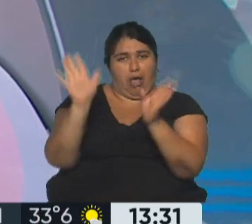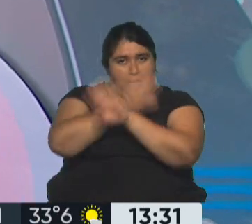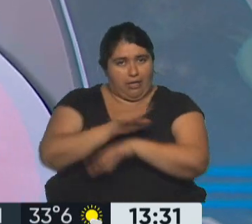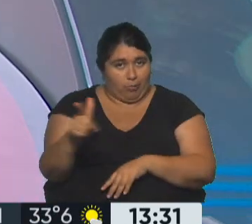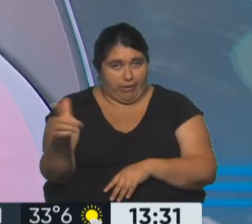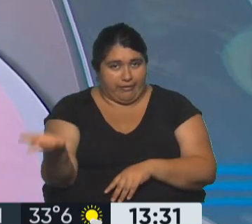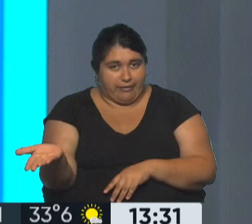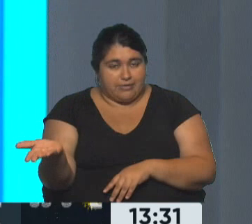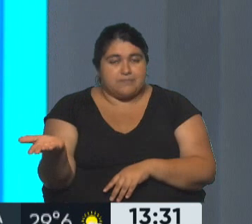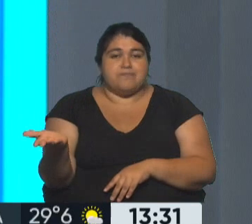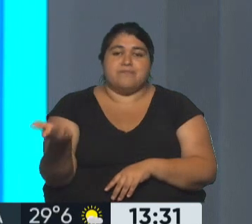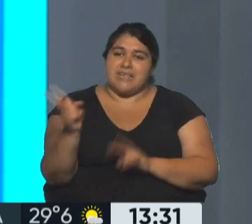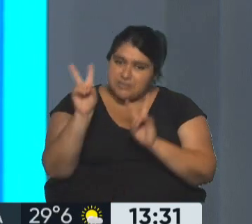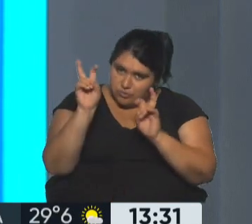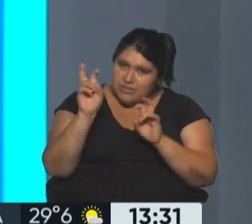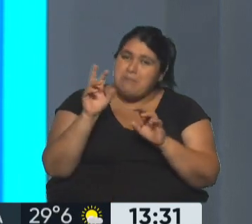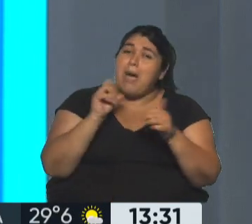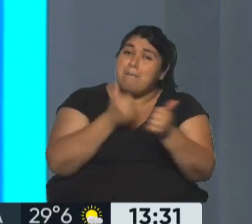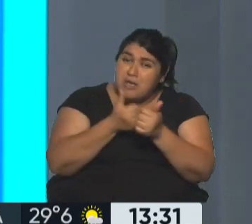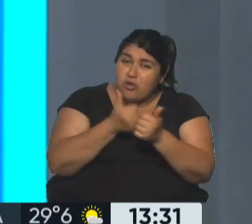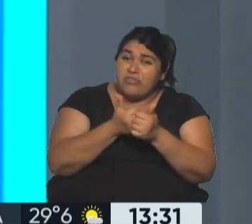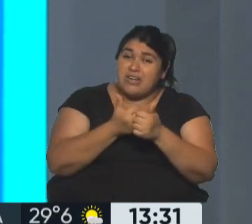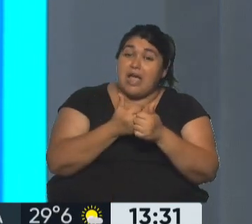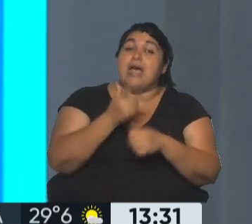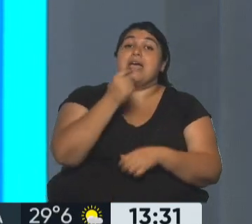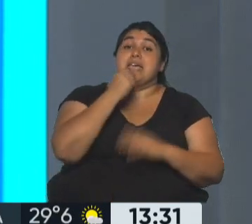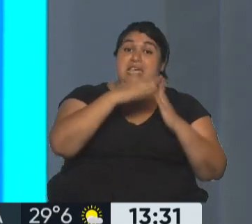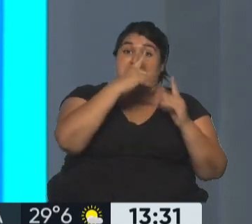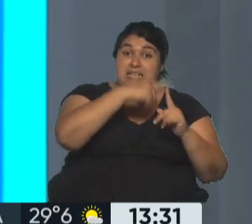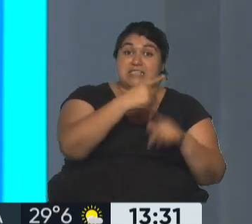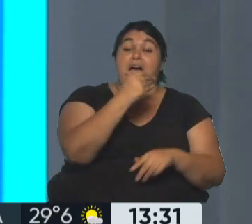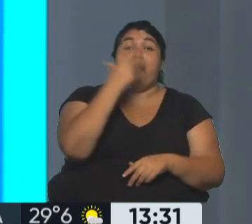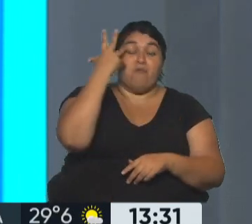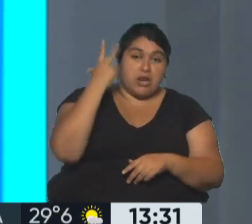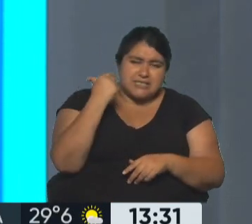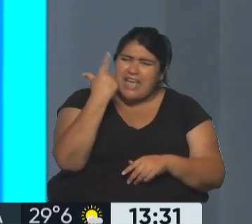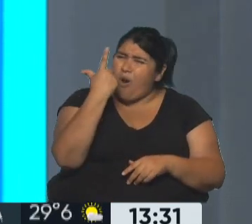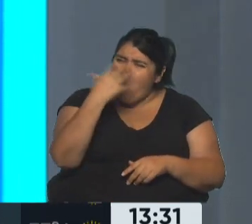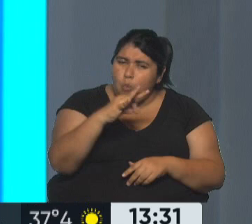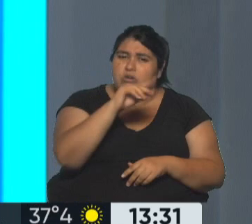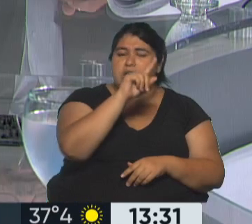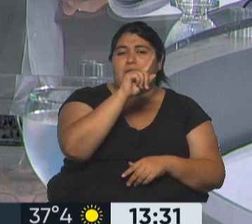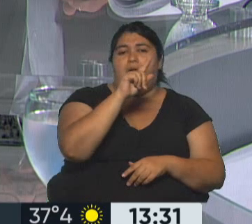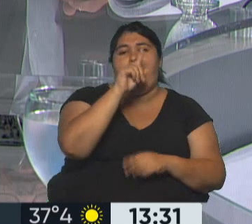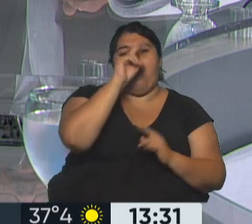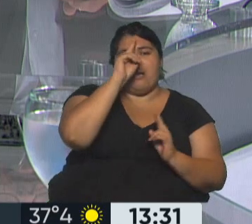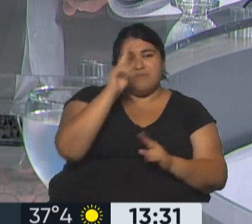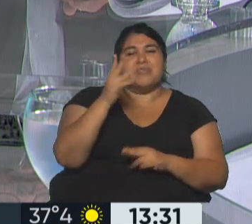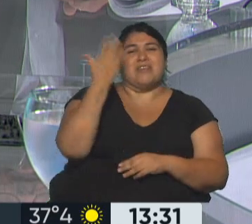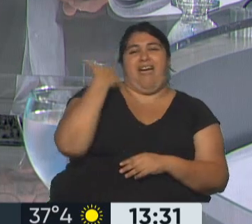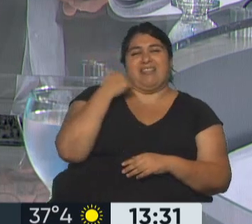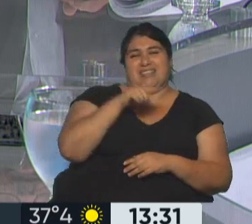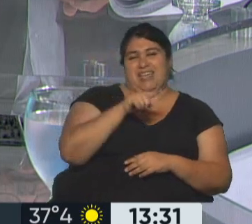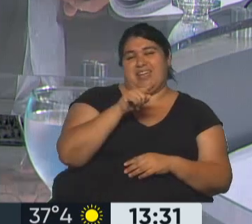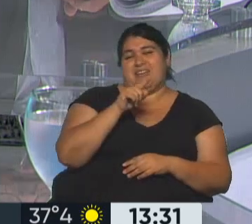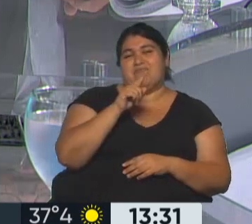tema fortísimo, el tema de la pedofilia. En la Iglesia francesa fue la única que siguió el consejo de Benedicto XVI